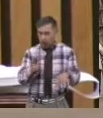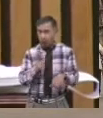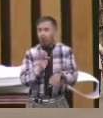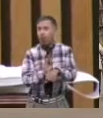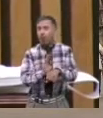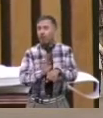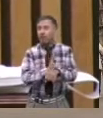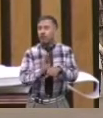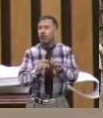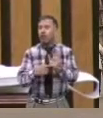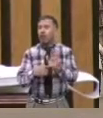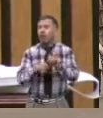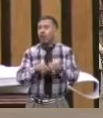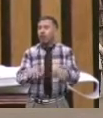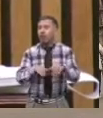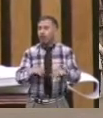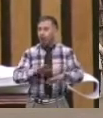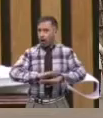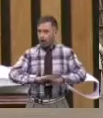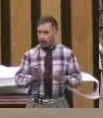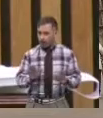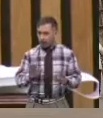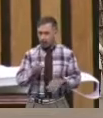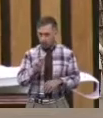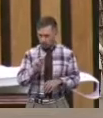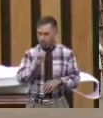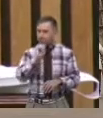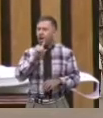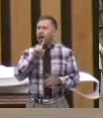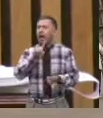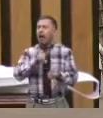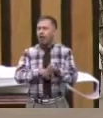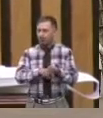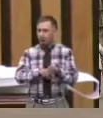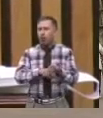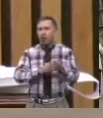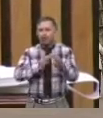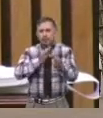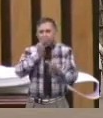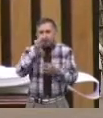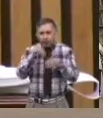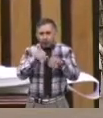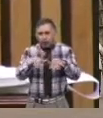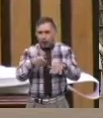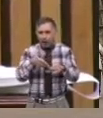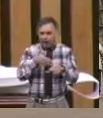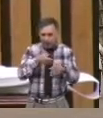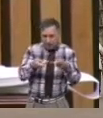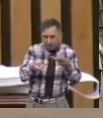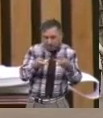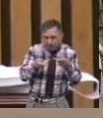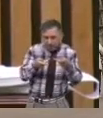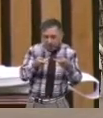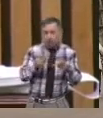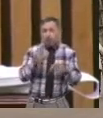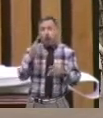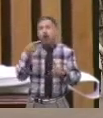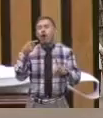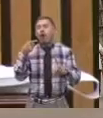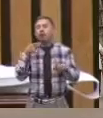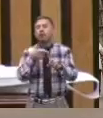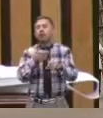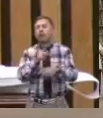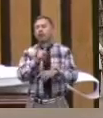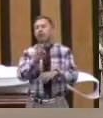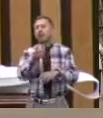beneficio, sino de una campaña u operación orquestada para favorecer al Partido Verde y